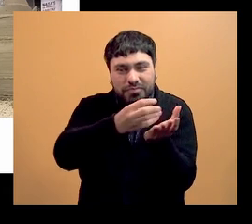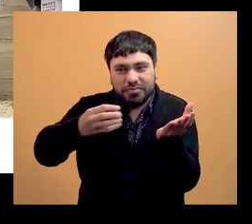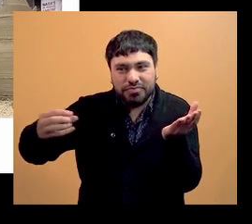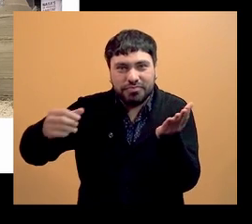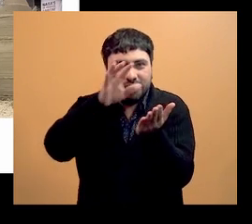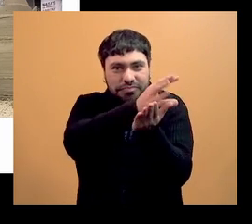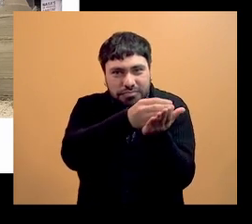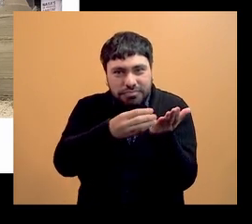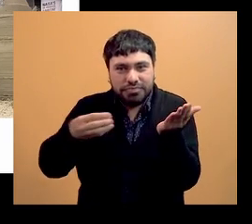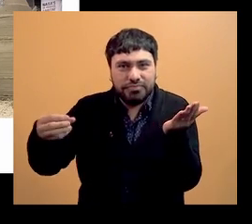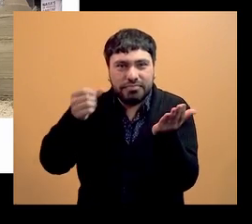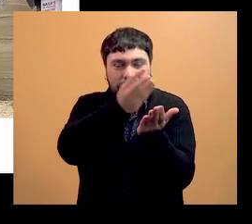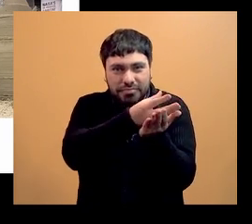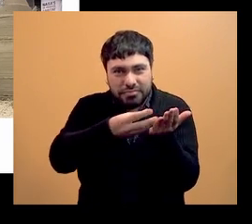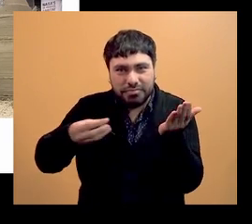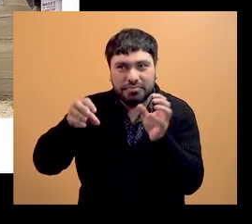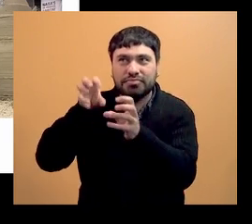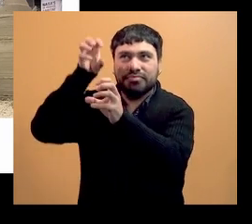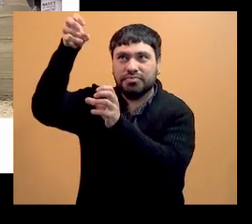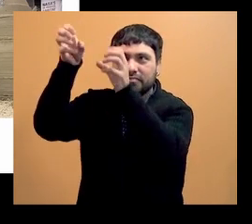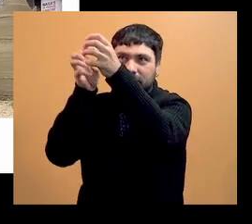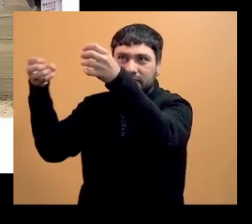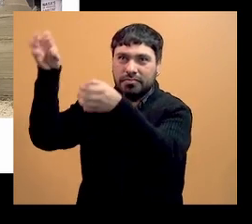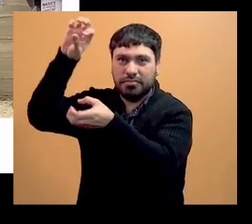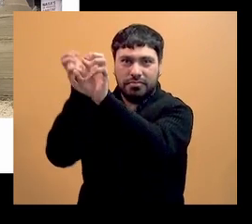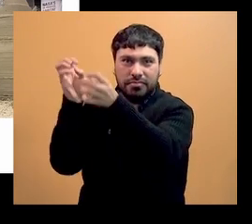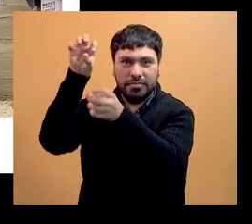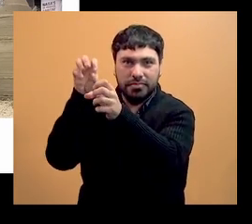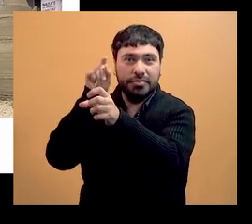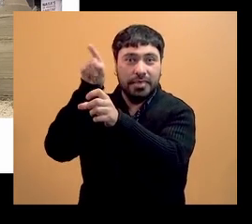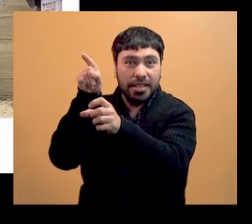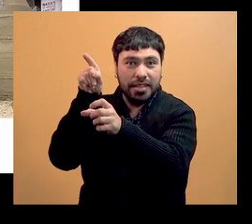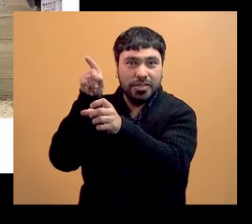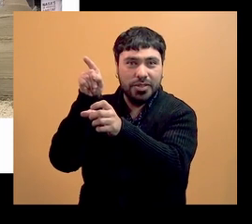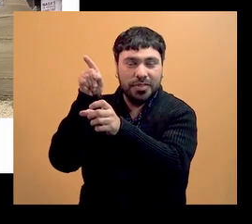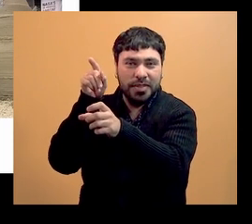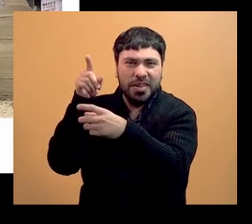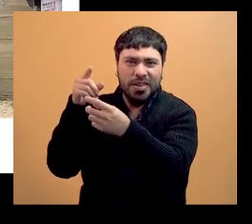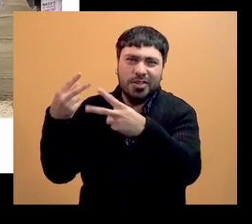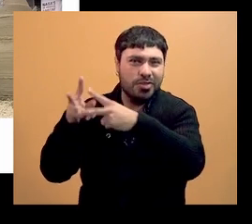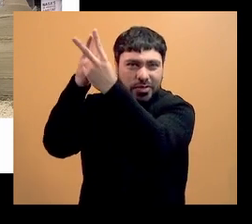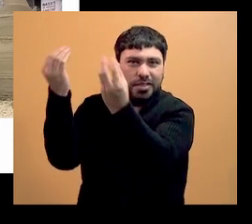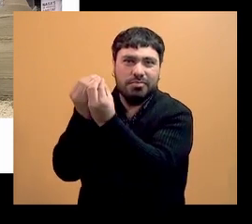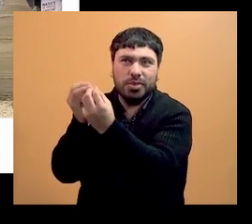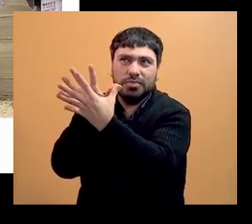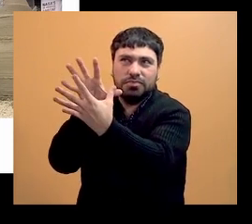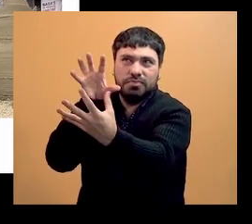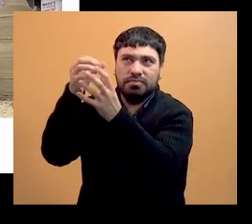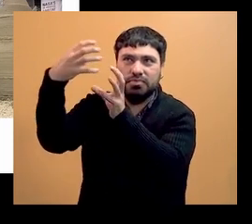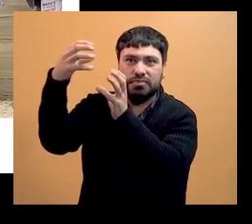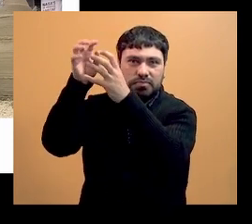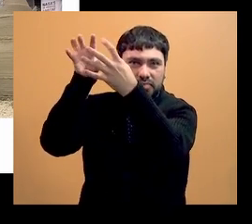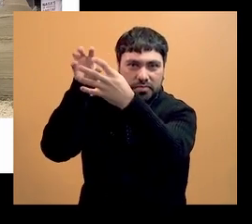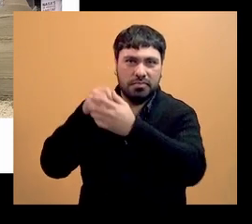pueden construir grandes extensiones de velas solares, paneles solares y otras estructuras que no requieren de gran soporte